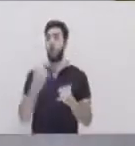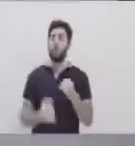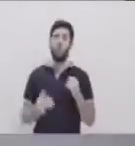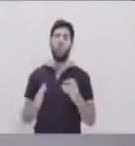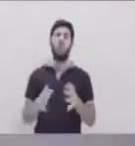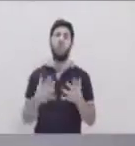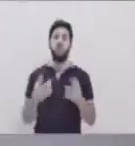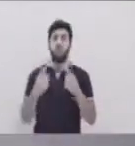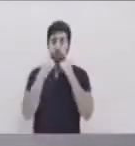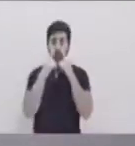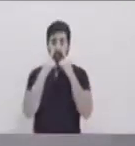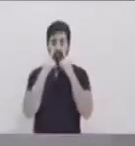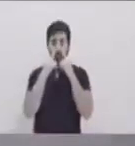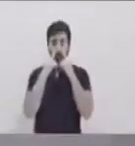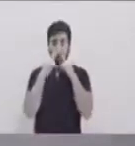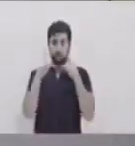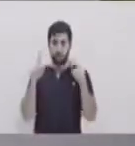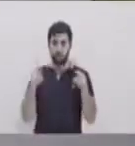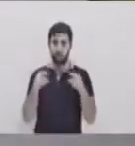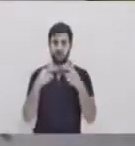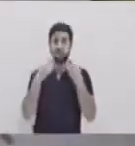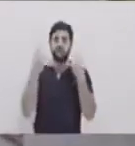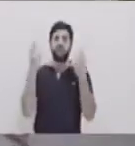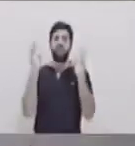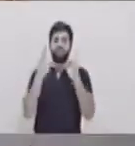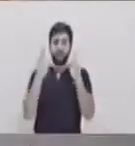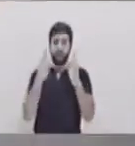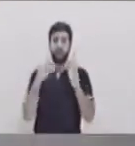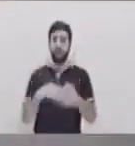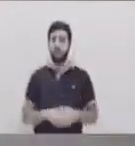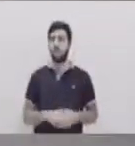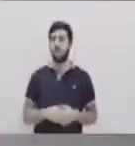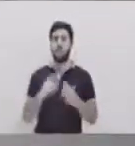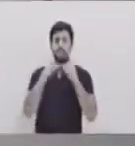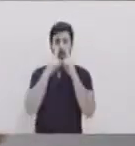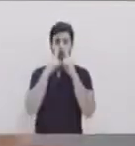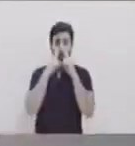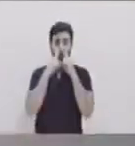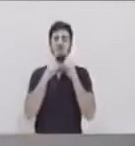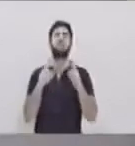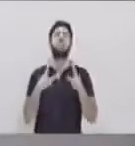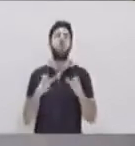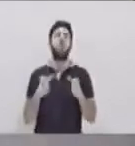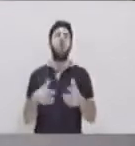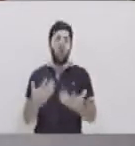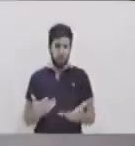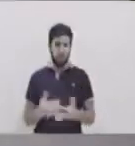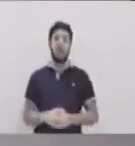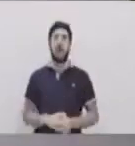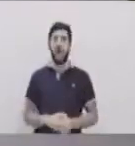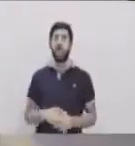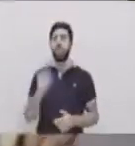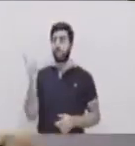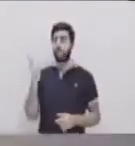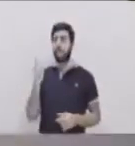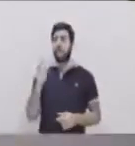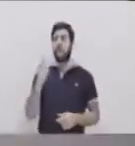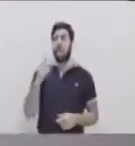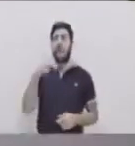el nasal. ¿Sí? Ese es muy común. Entonces, inhalamos y con ñ vamos a